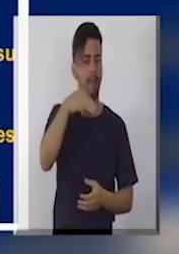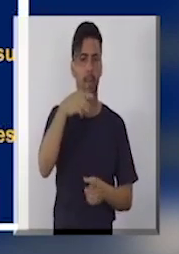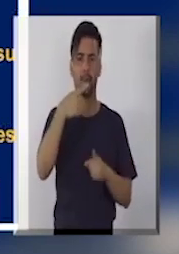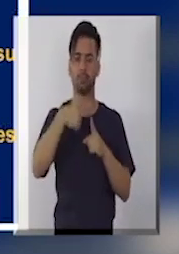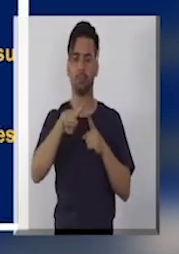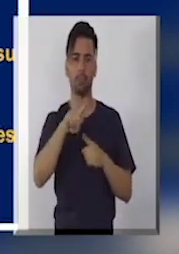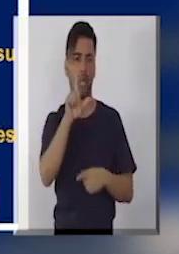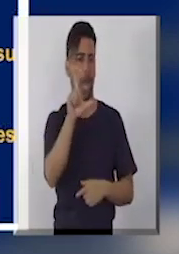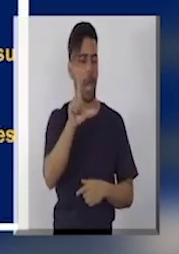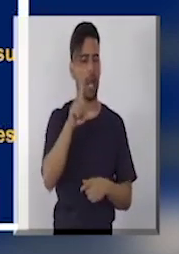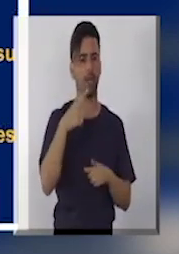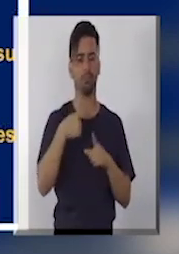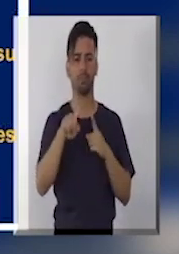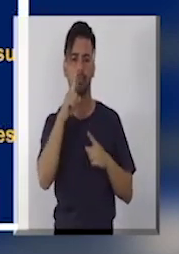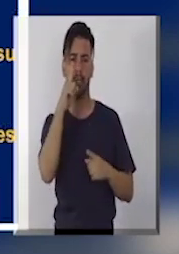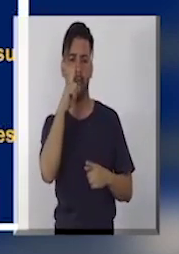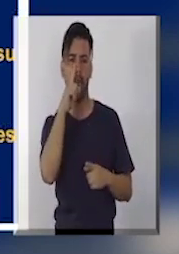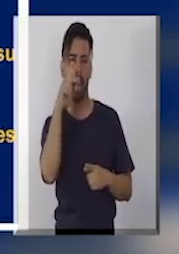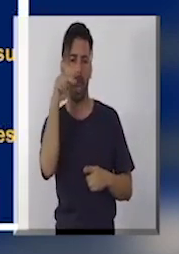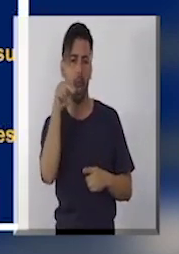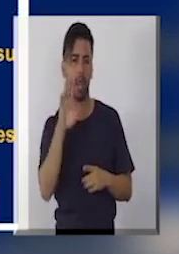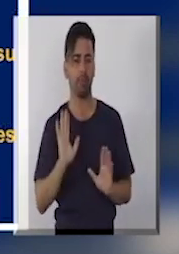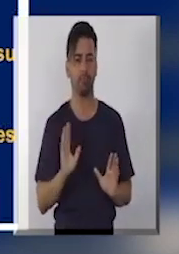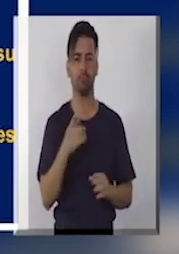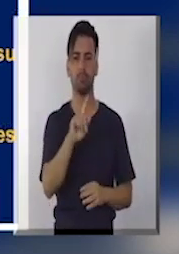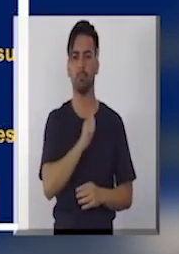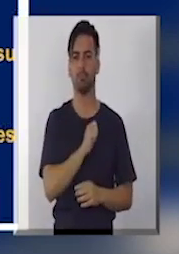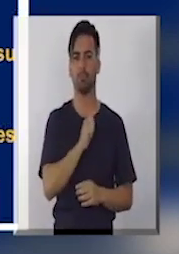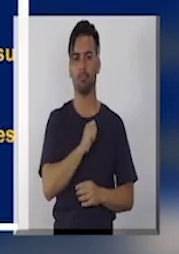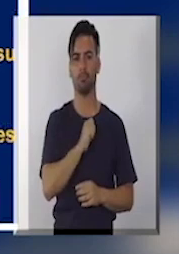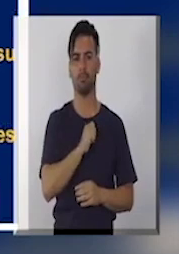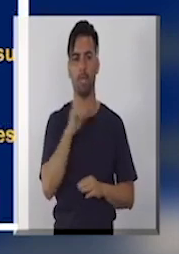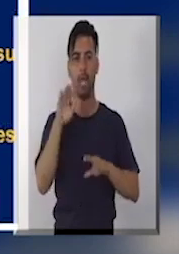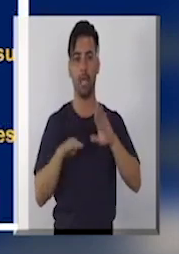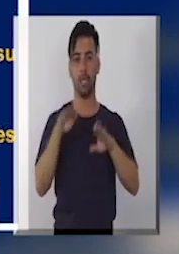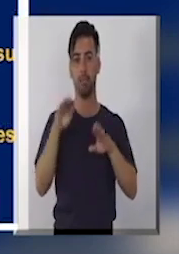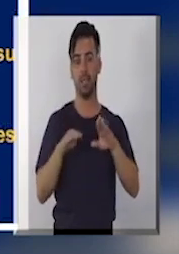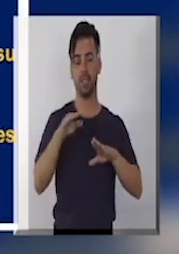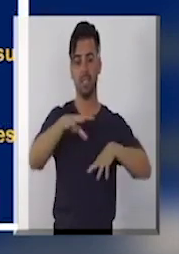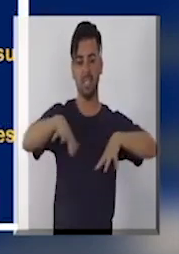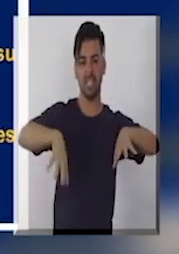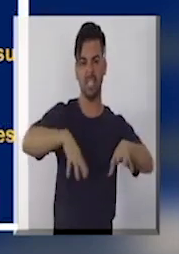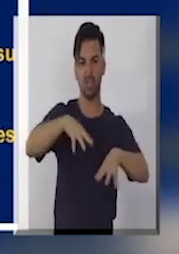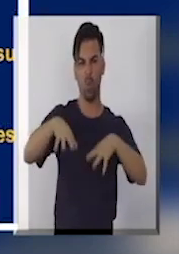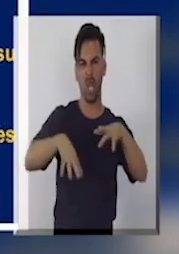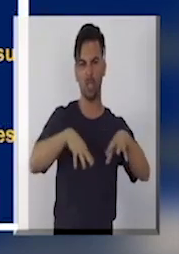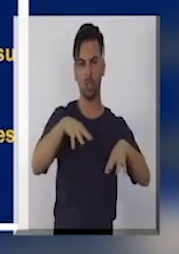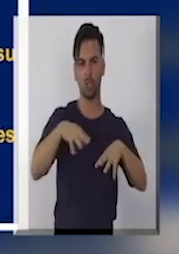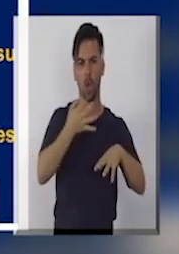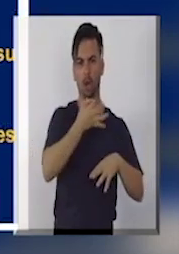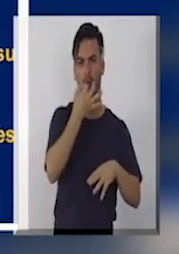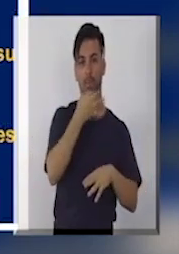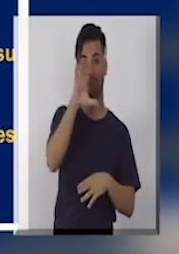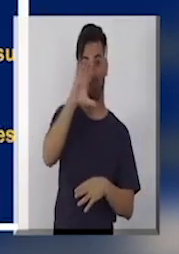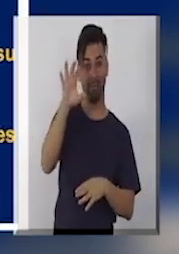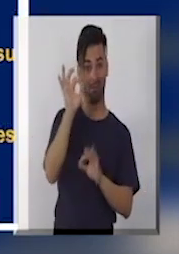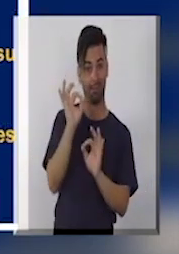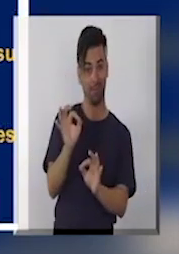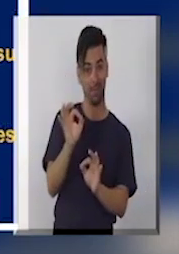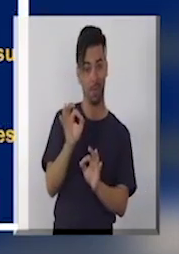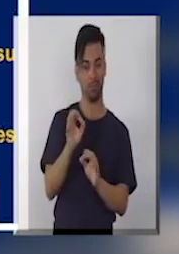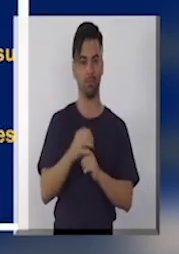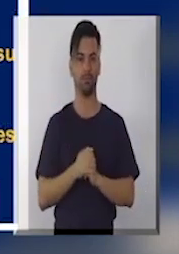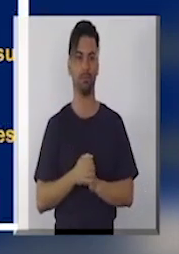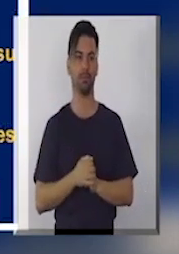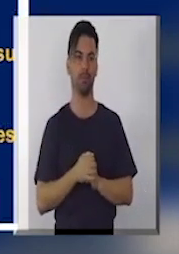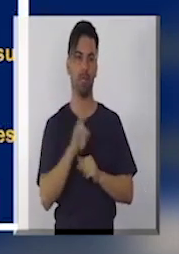de la situación que se esté planteando, a cada uno de los valores que tú desconoces, para luego poder establecer las